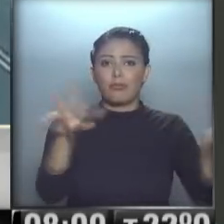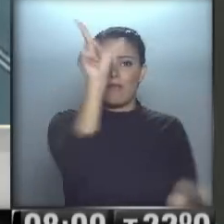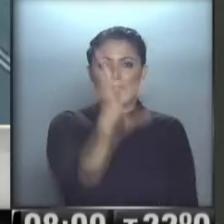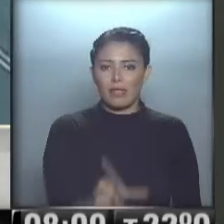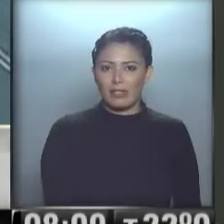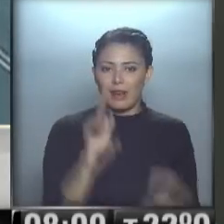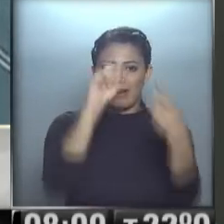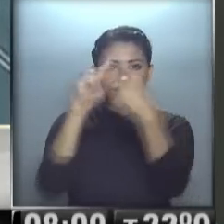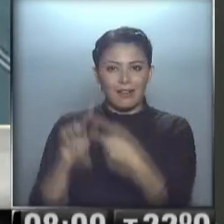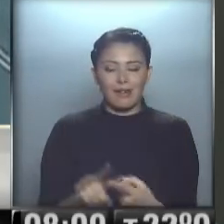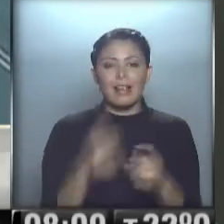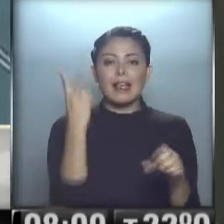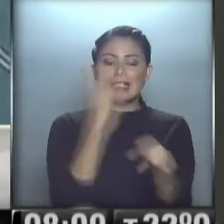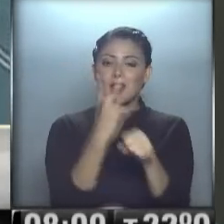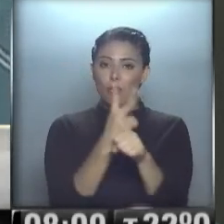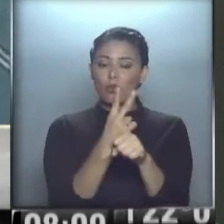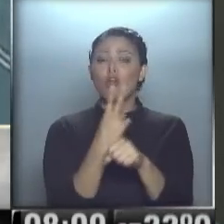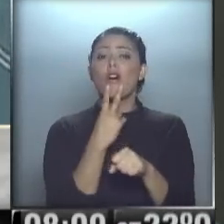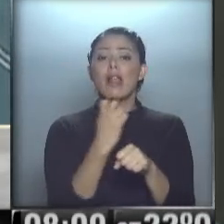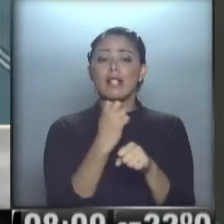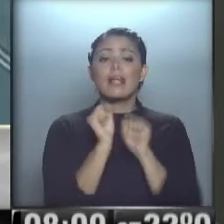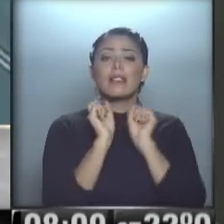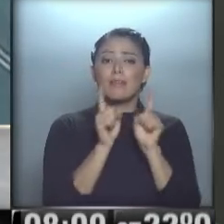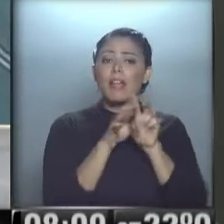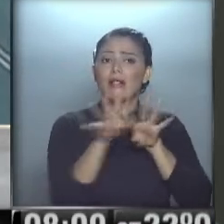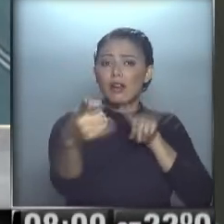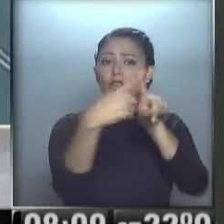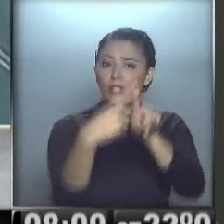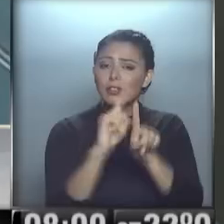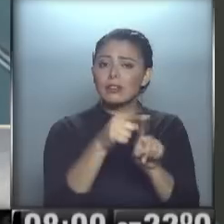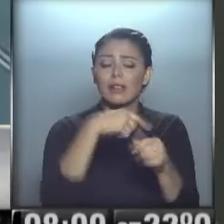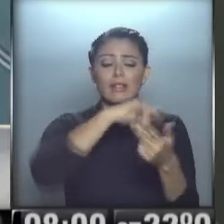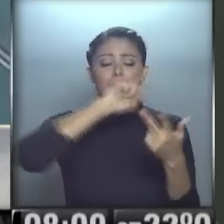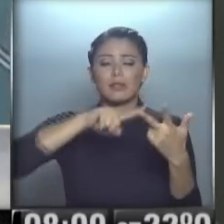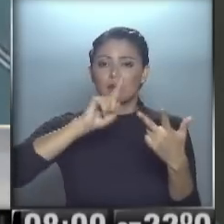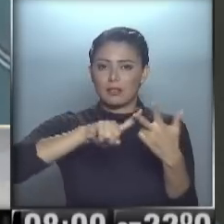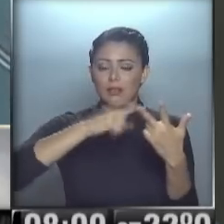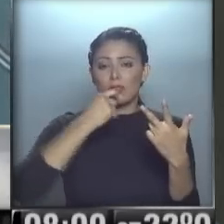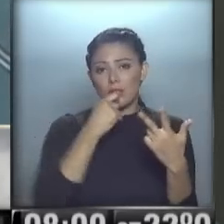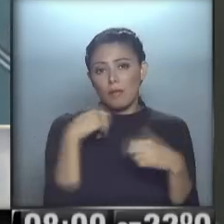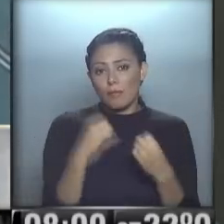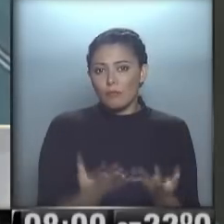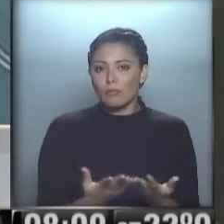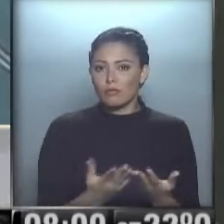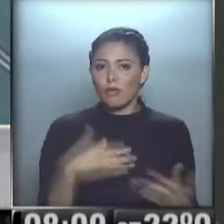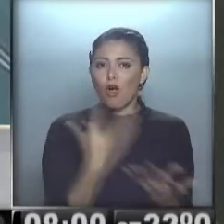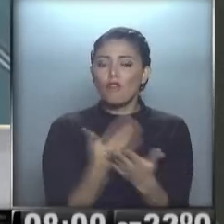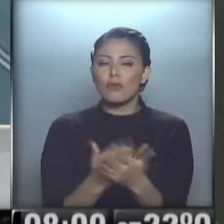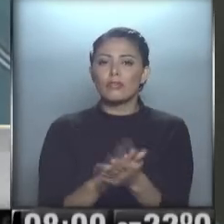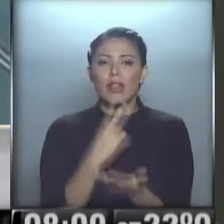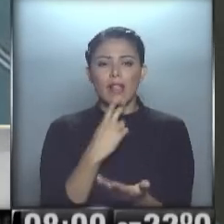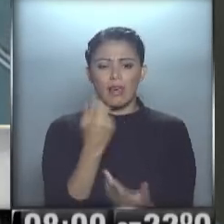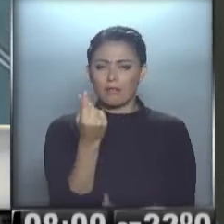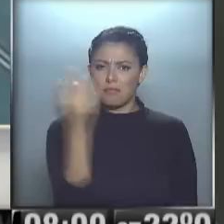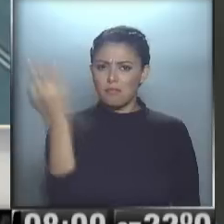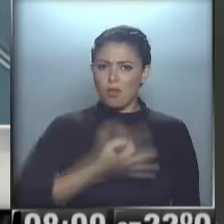segundo para garantizar la prisión de energía en una red interconectada y tercero a los efectos de facilitar una oferta energética de buena